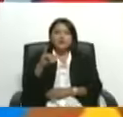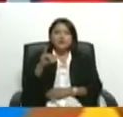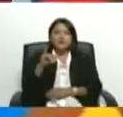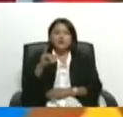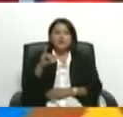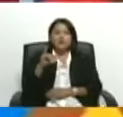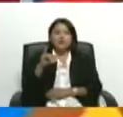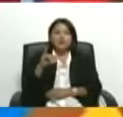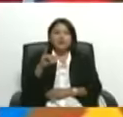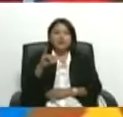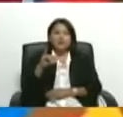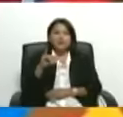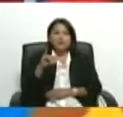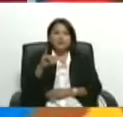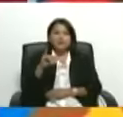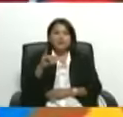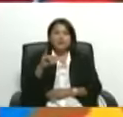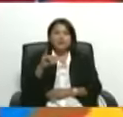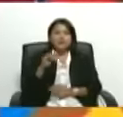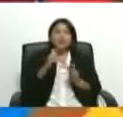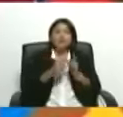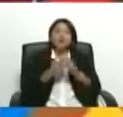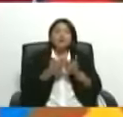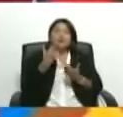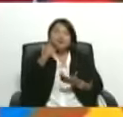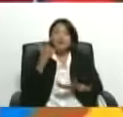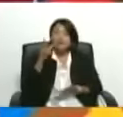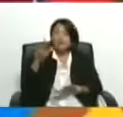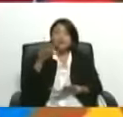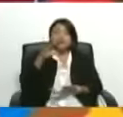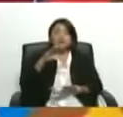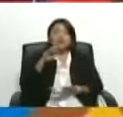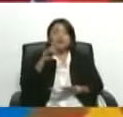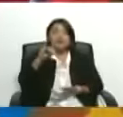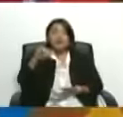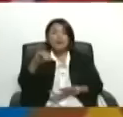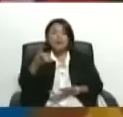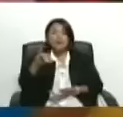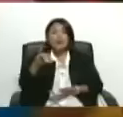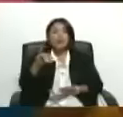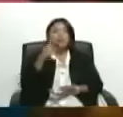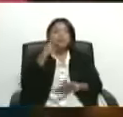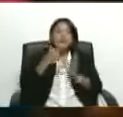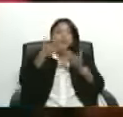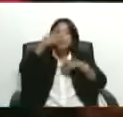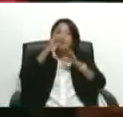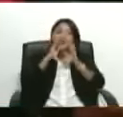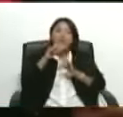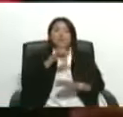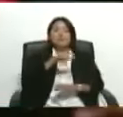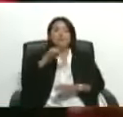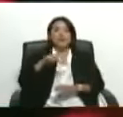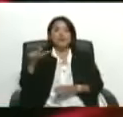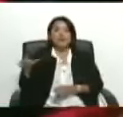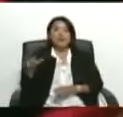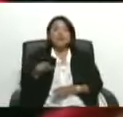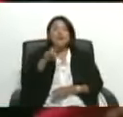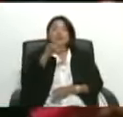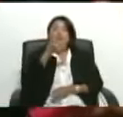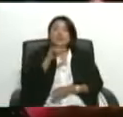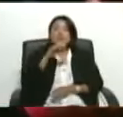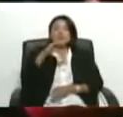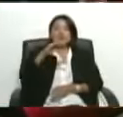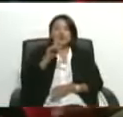Lo intentaron. ¿Por qué? Porque el CDI le presta servicio al pueblo. Alrededor del CDI